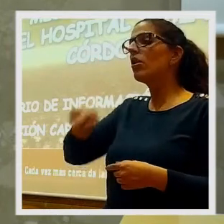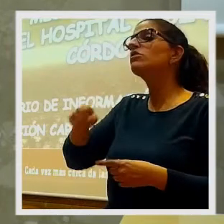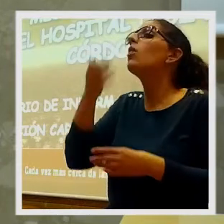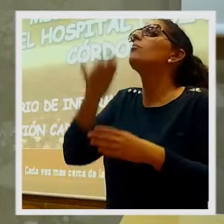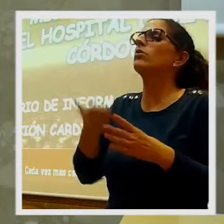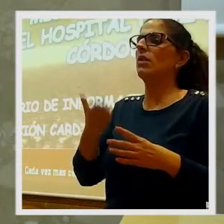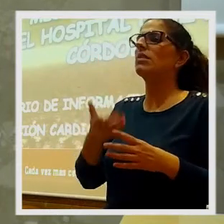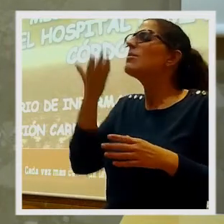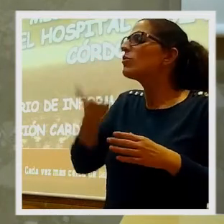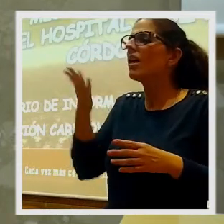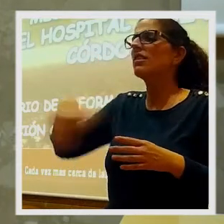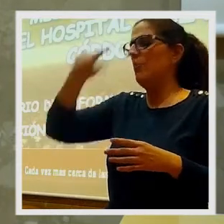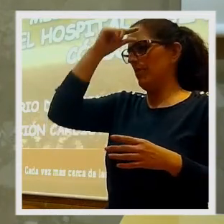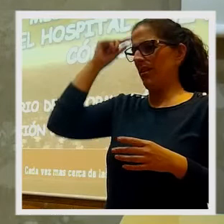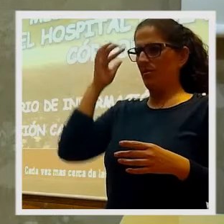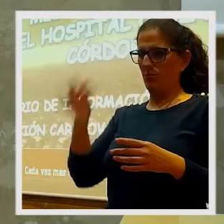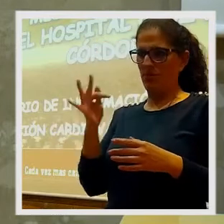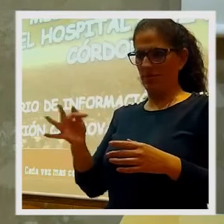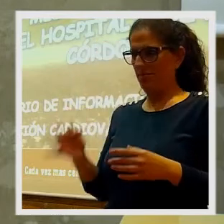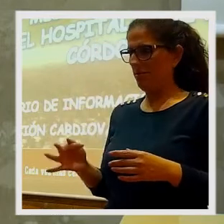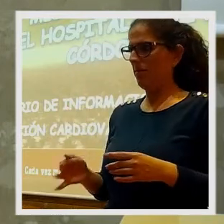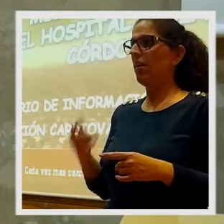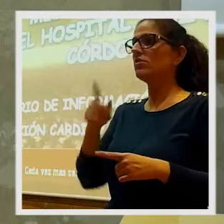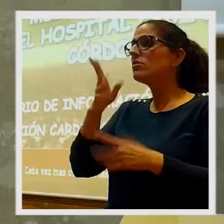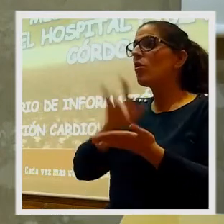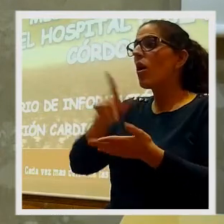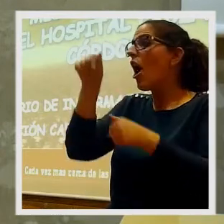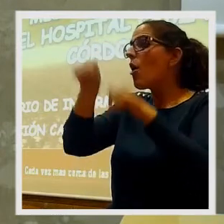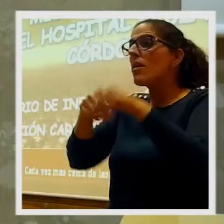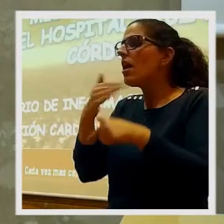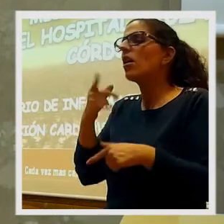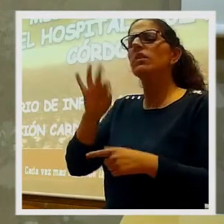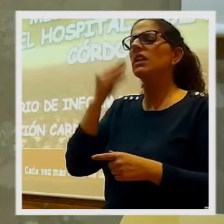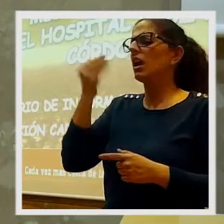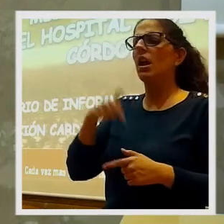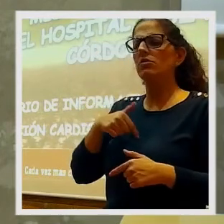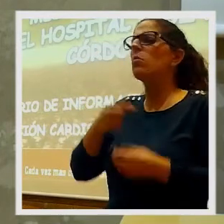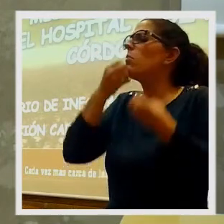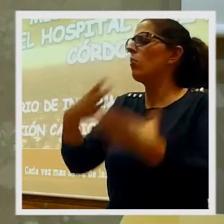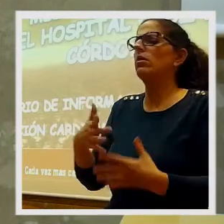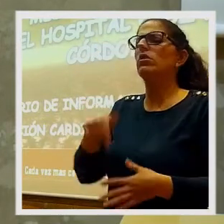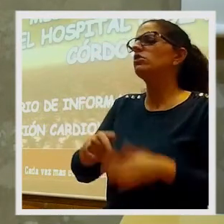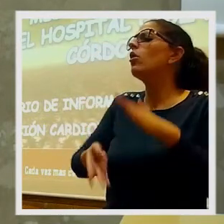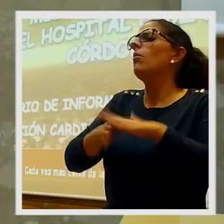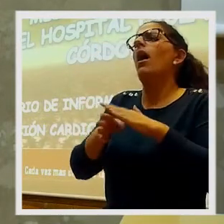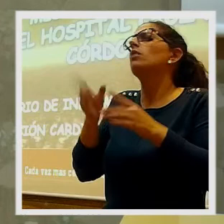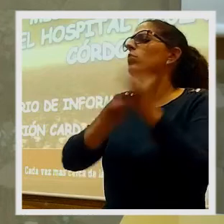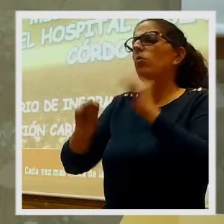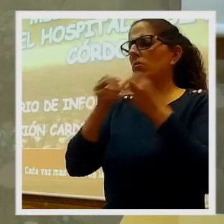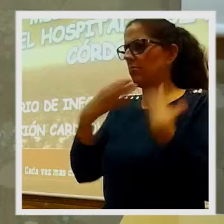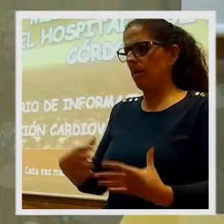es importantísimo porque si lo van a operar tienen que creer en sí mismos, tener mucha